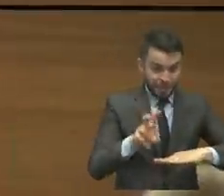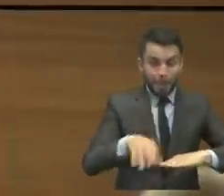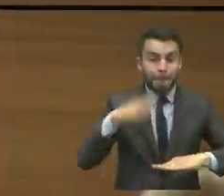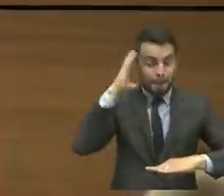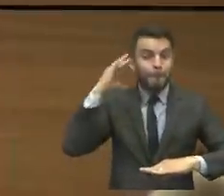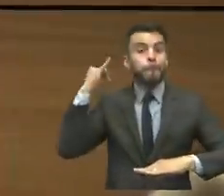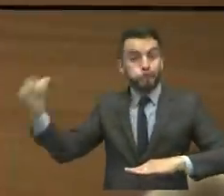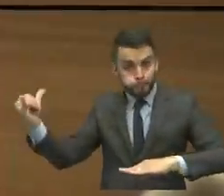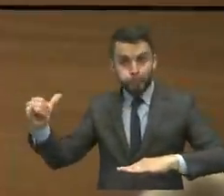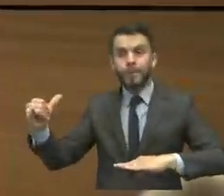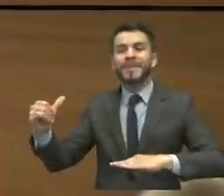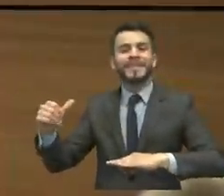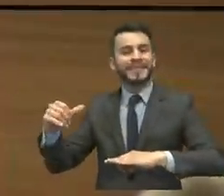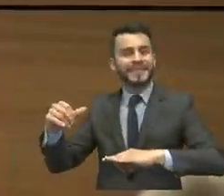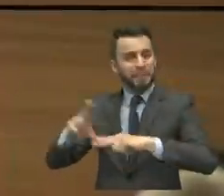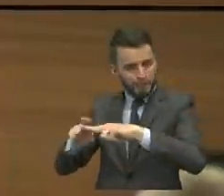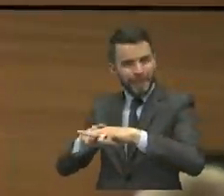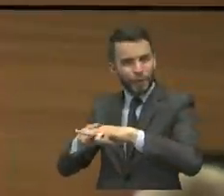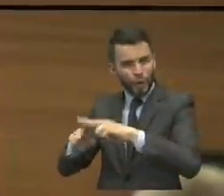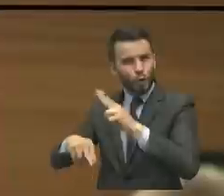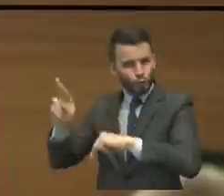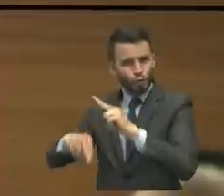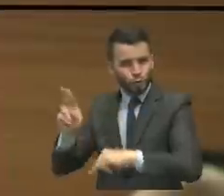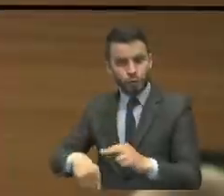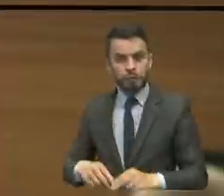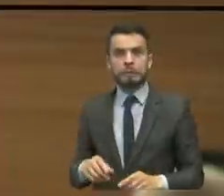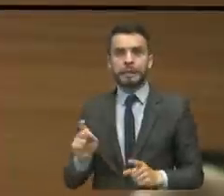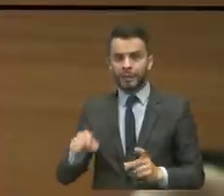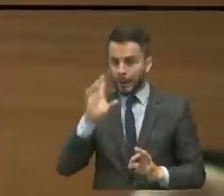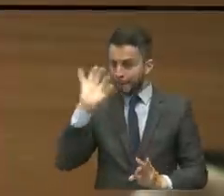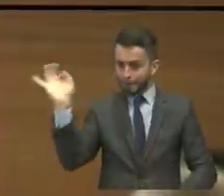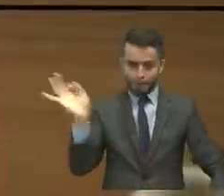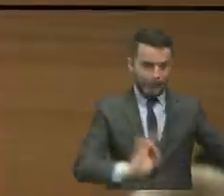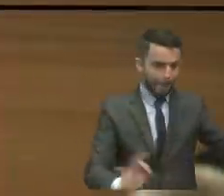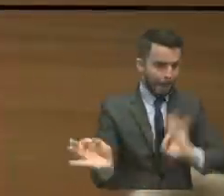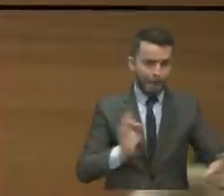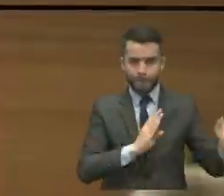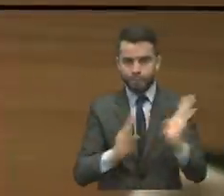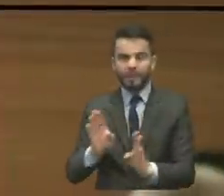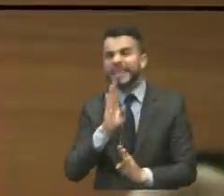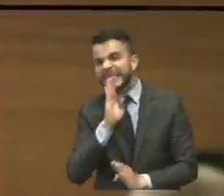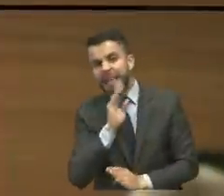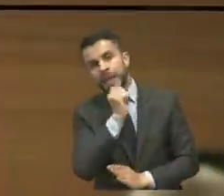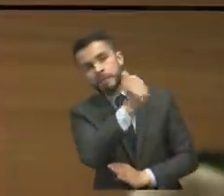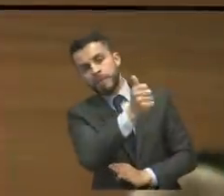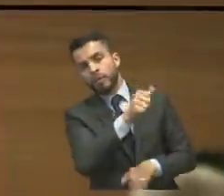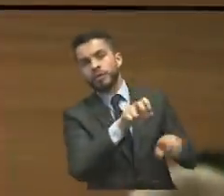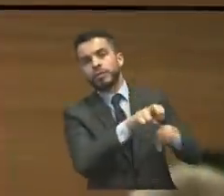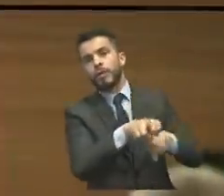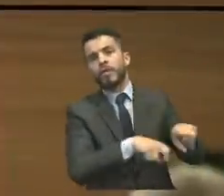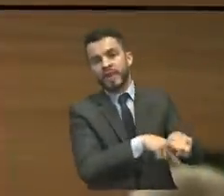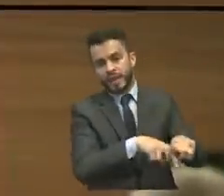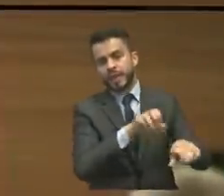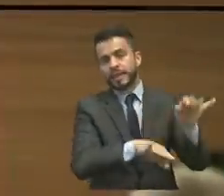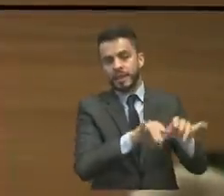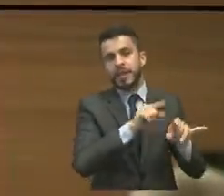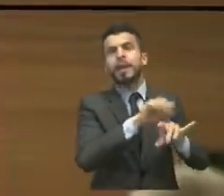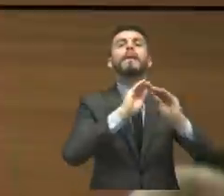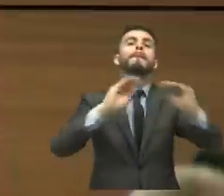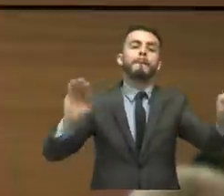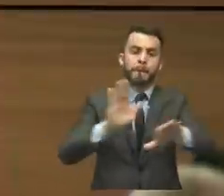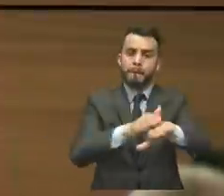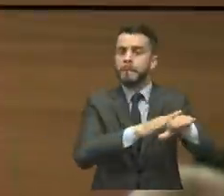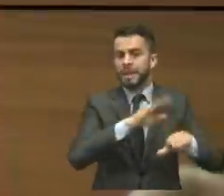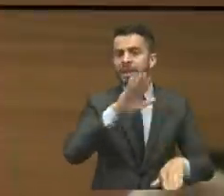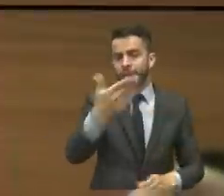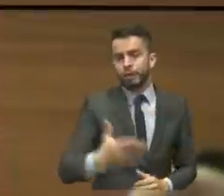el tráfico en diferentes sentidos por esas dos obras, pero eso lo aprobará y lo anunciará en su momento la Secretaría de Movilidad.